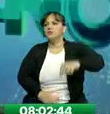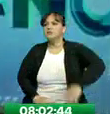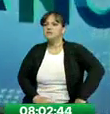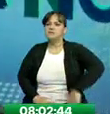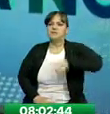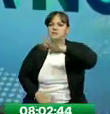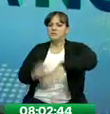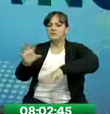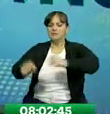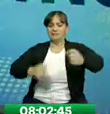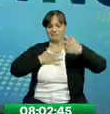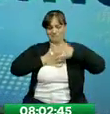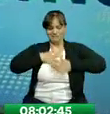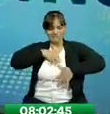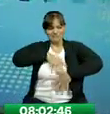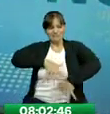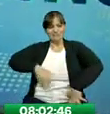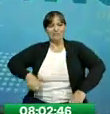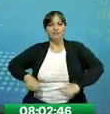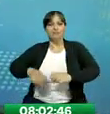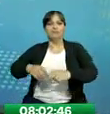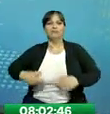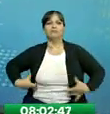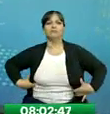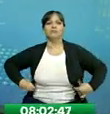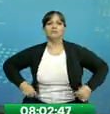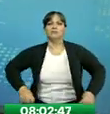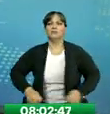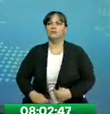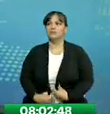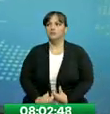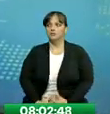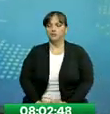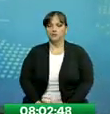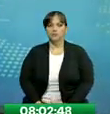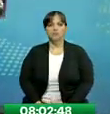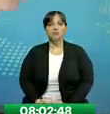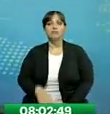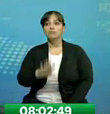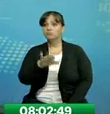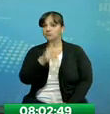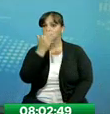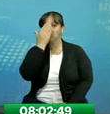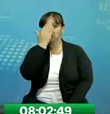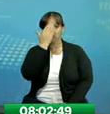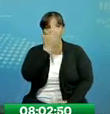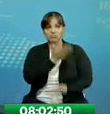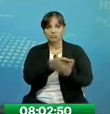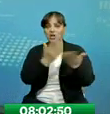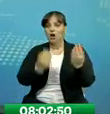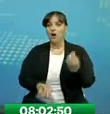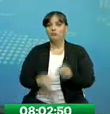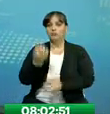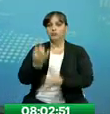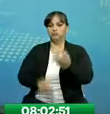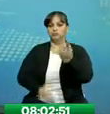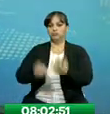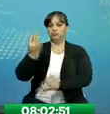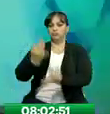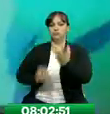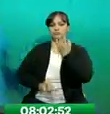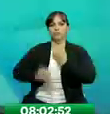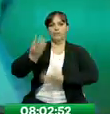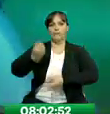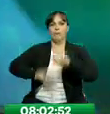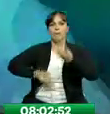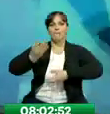de seguridad oiga a propósito se ha vendido harto candil si sabe se está vendiendo con él como loco el por qué todo el mundo